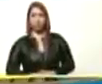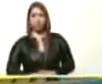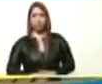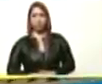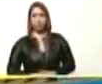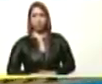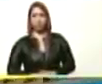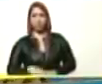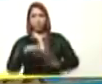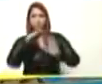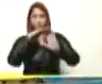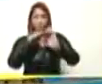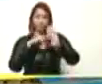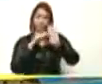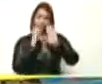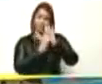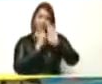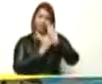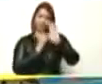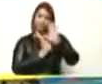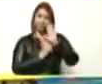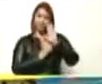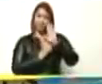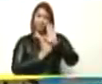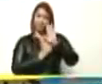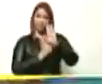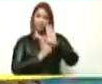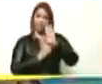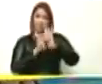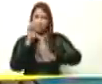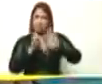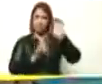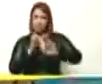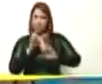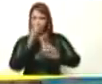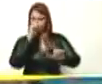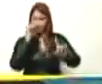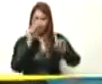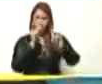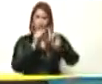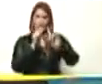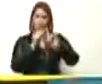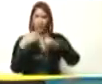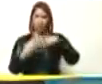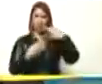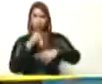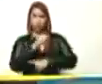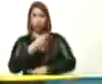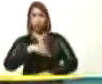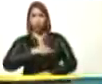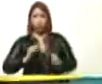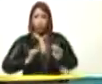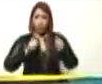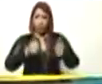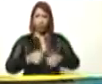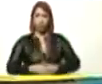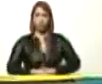consideración que es cualitativa desde el punto de vista revolucionario nosotros iniciamos